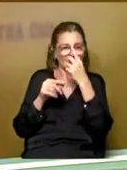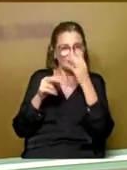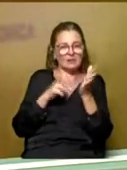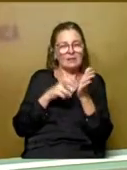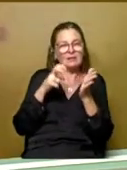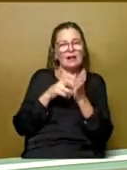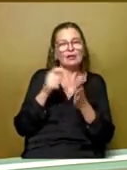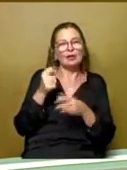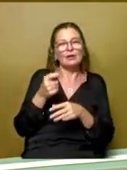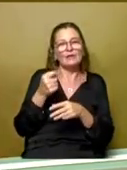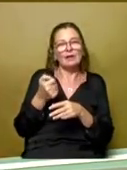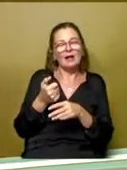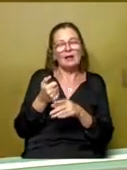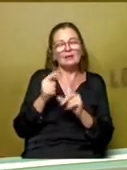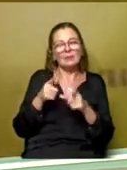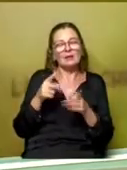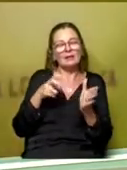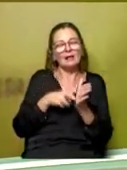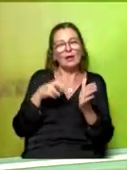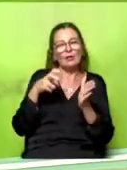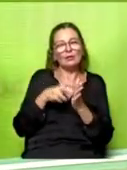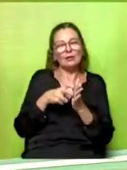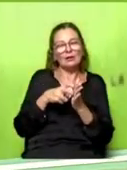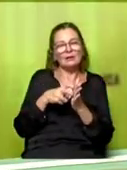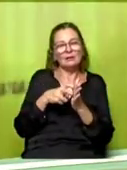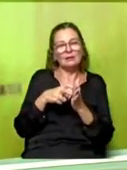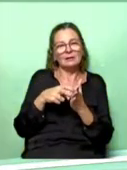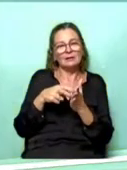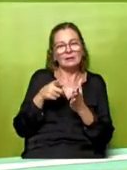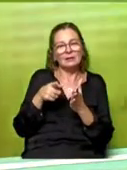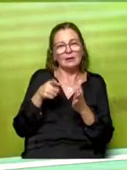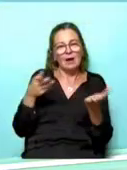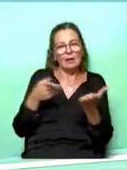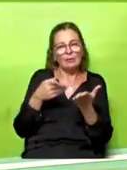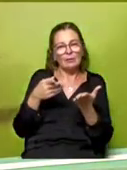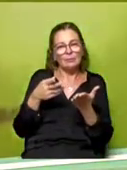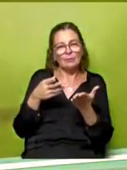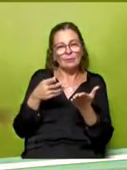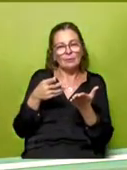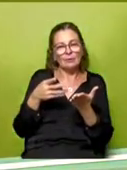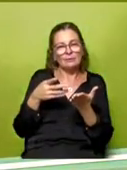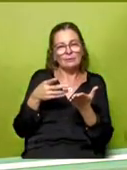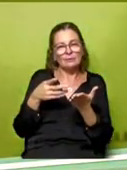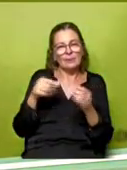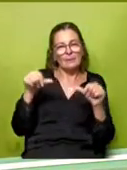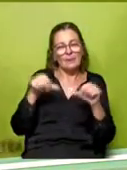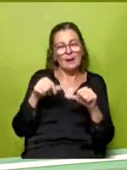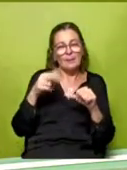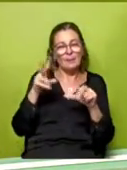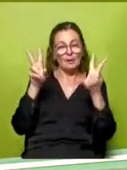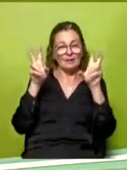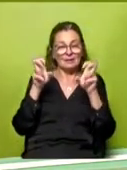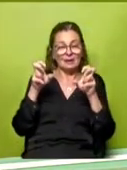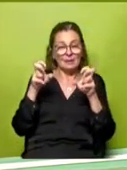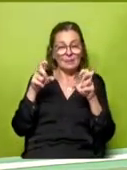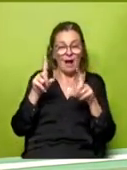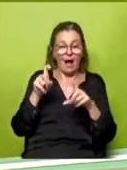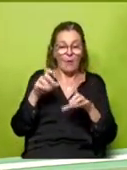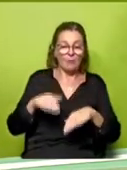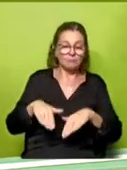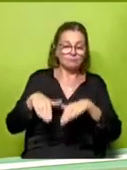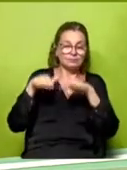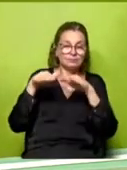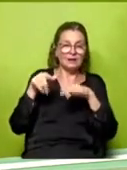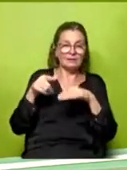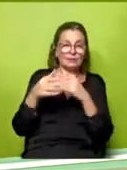Rivera y en San José, que están pasando ahora por un momento malo por el tema de las inundaciones. A